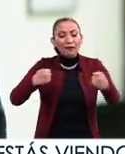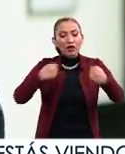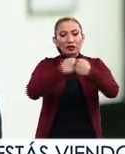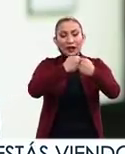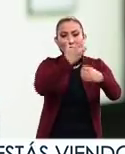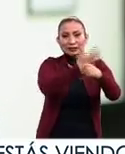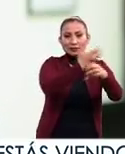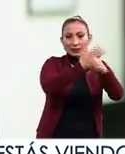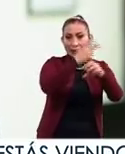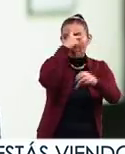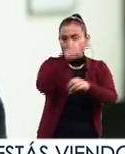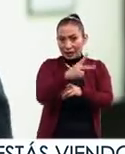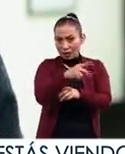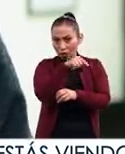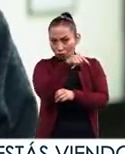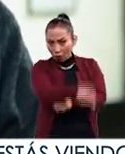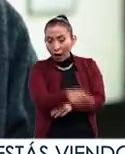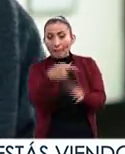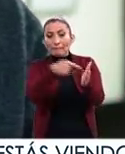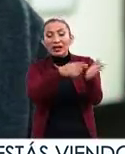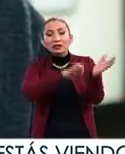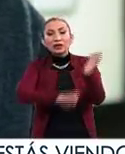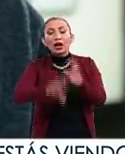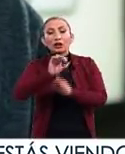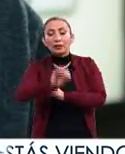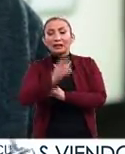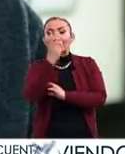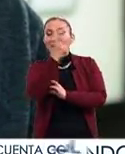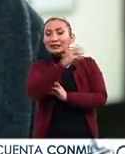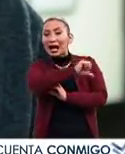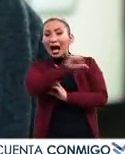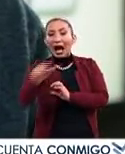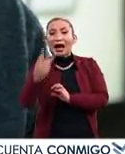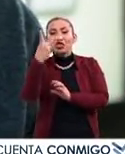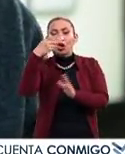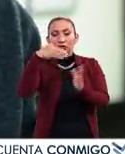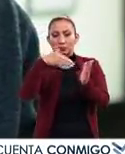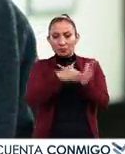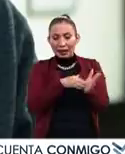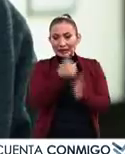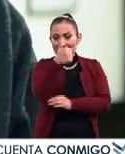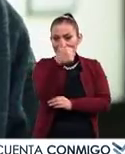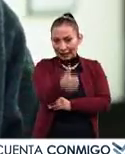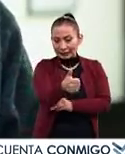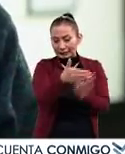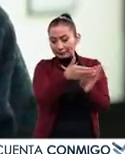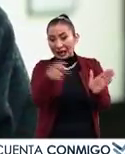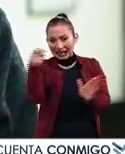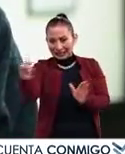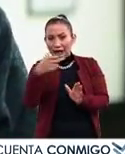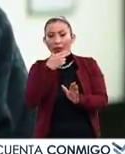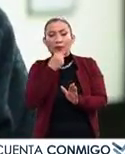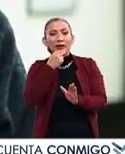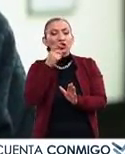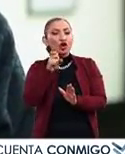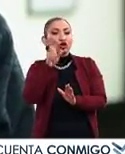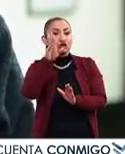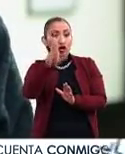frontera Estados Unidos-México de 1993 al 2006. El doctor